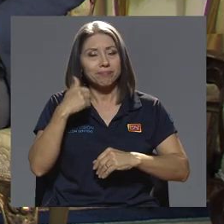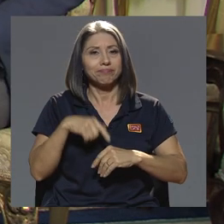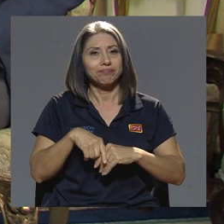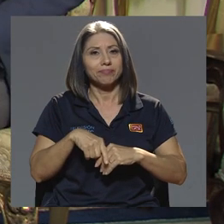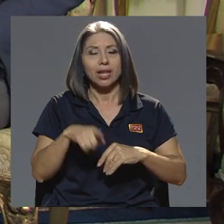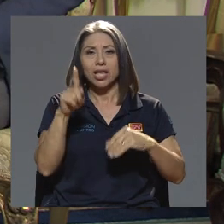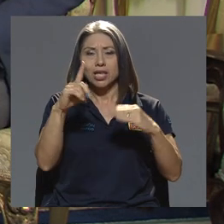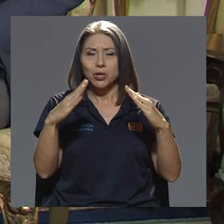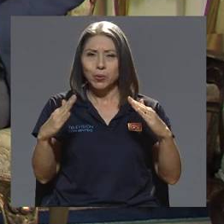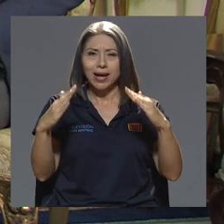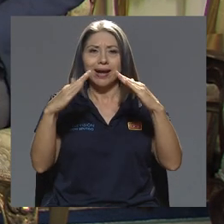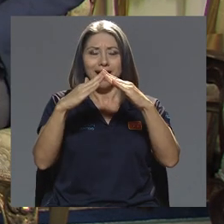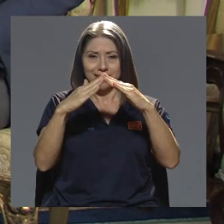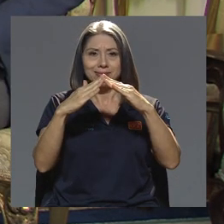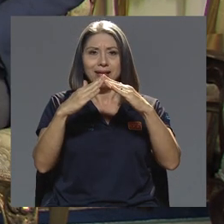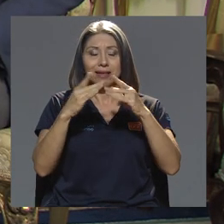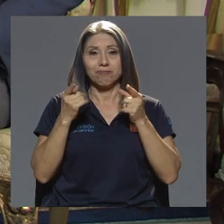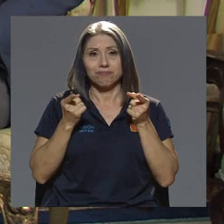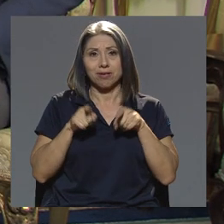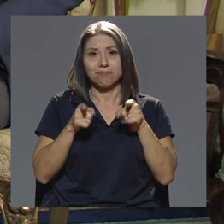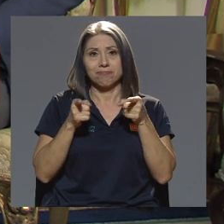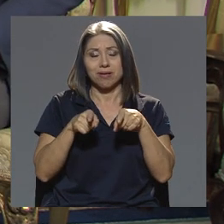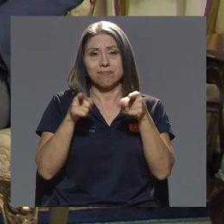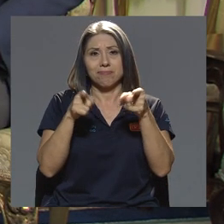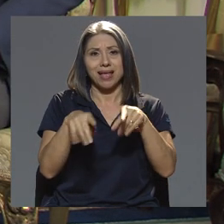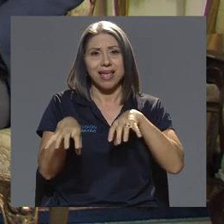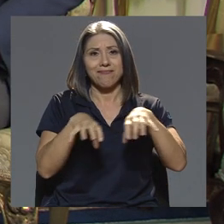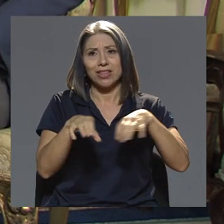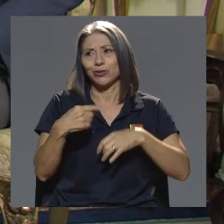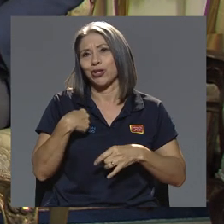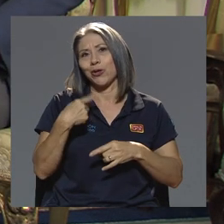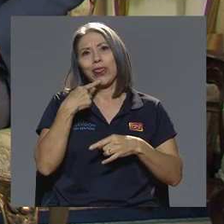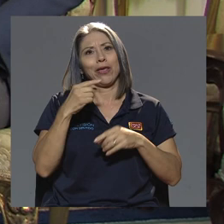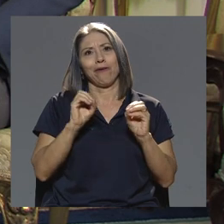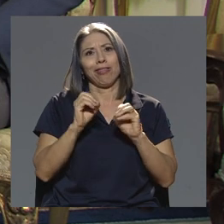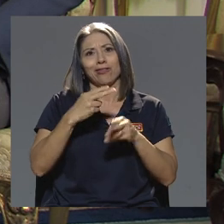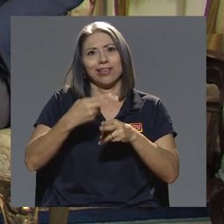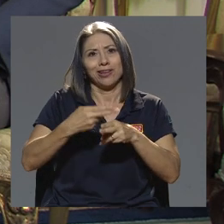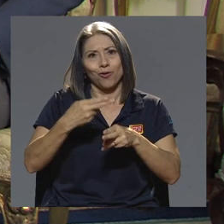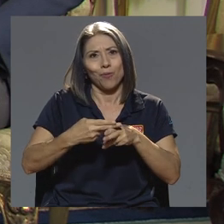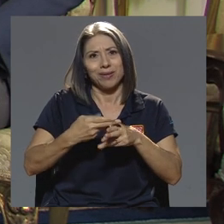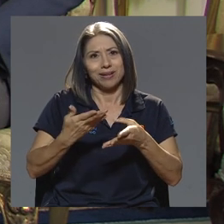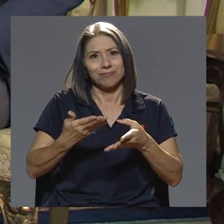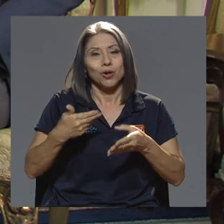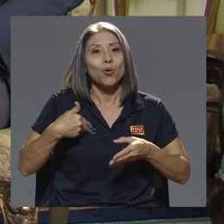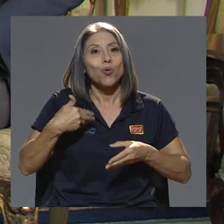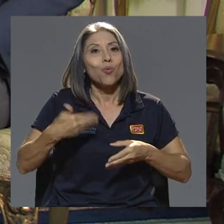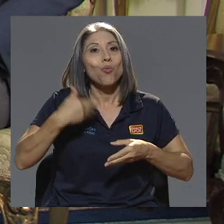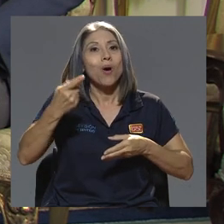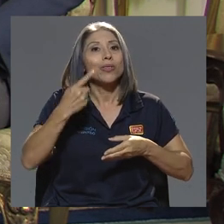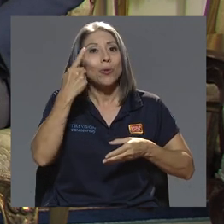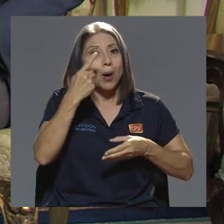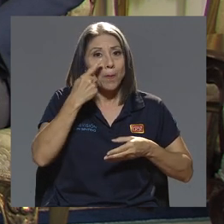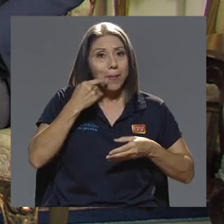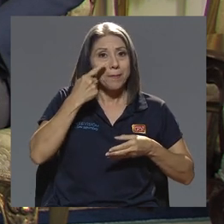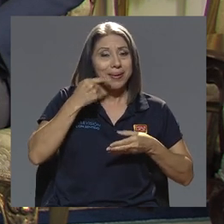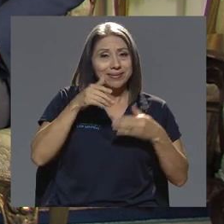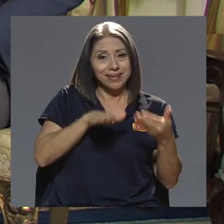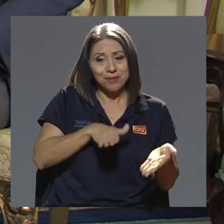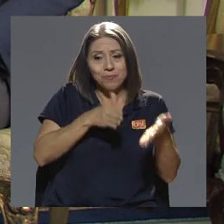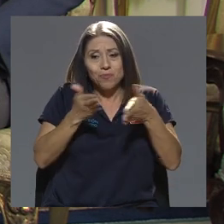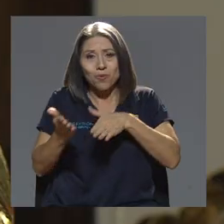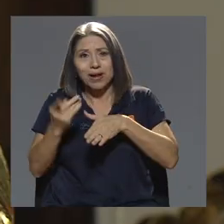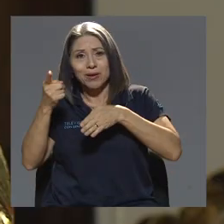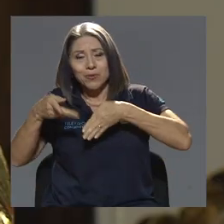que pasaron eventos que yo digo que no tienen nombre, que es cuando un padre pierde un hijo. Ah, sí. ¿Verdad? Y en este sí.